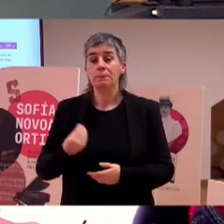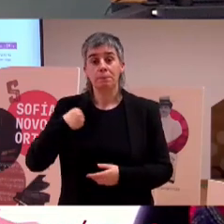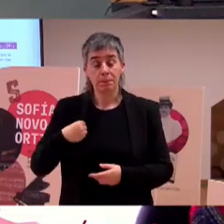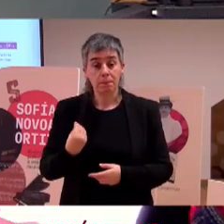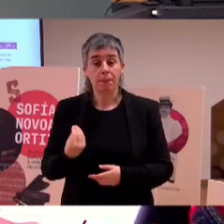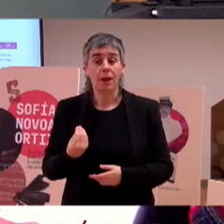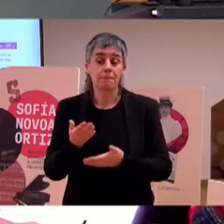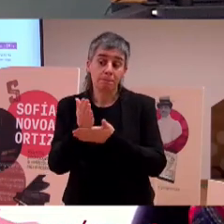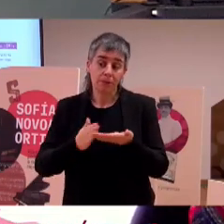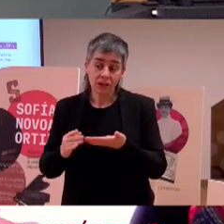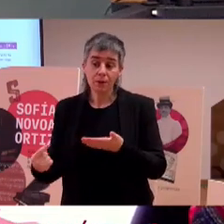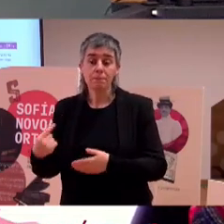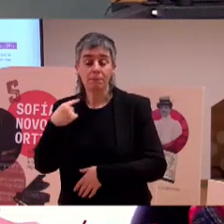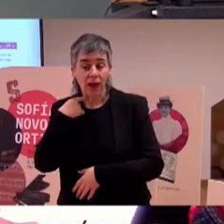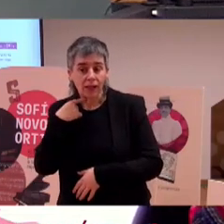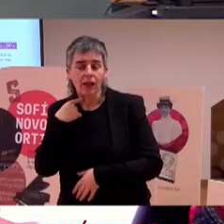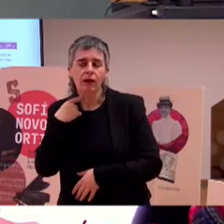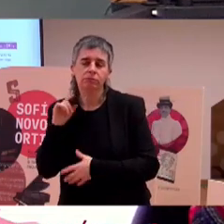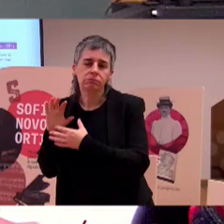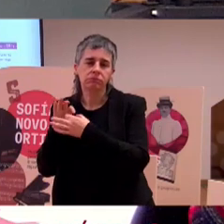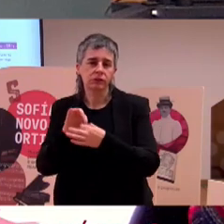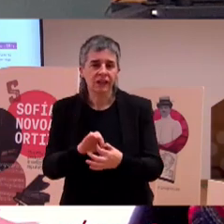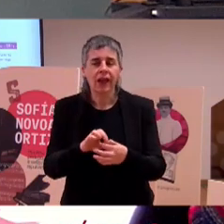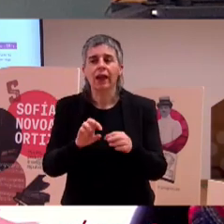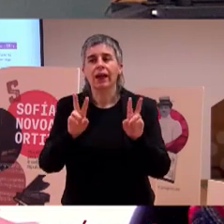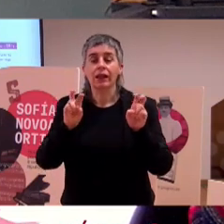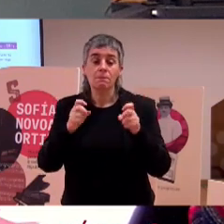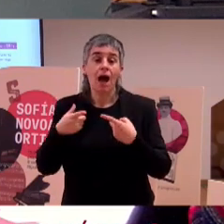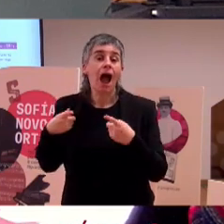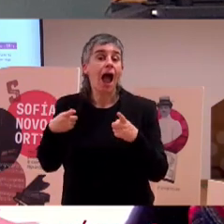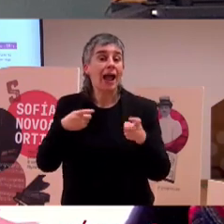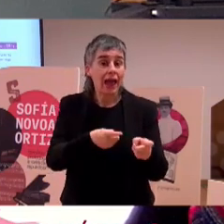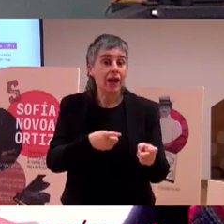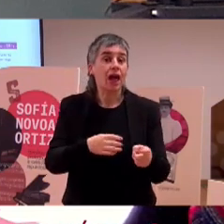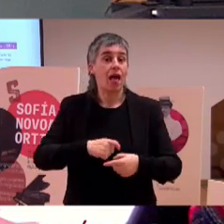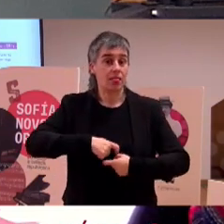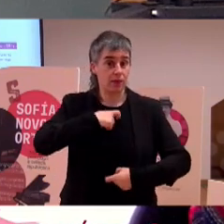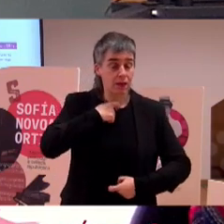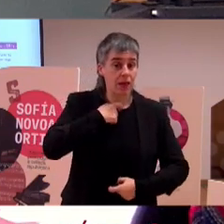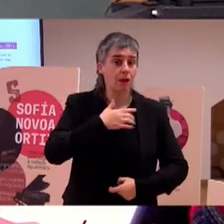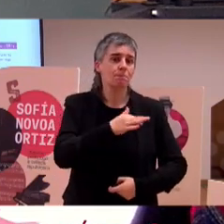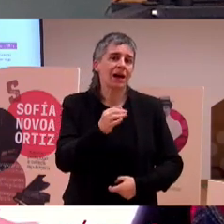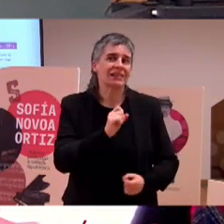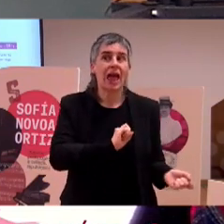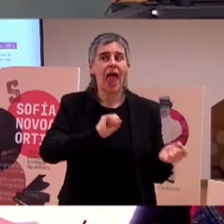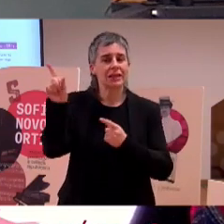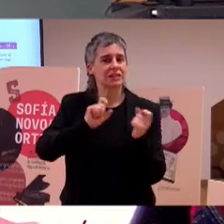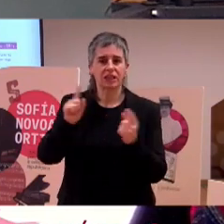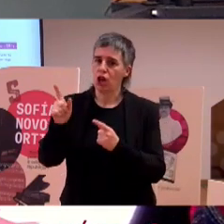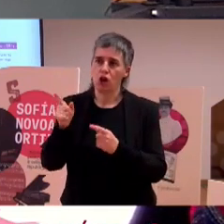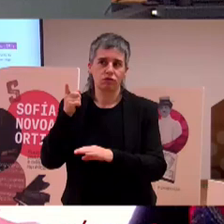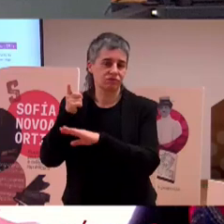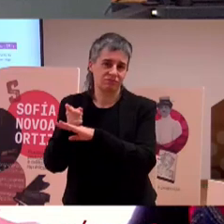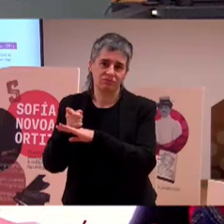perda ten un pouco que ver co estallido da Guerra Civil e co exilio forzoso de moitas delas, e